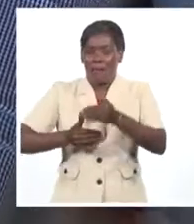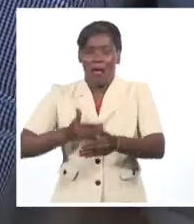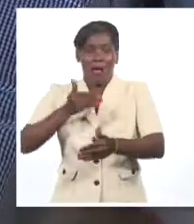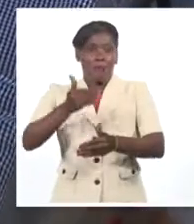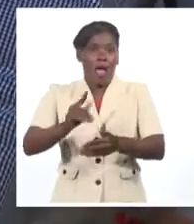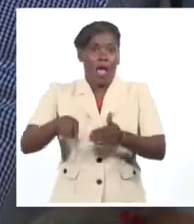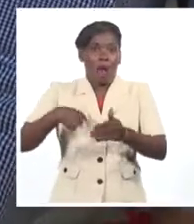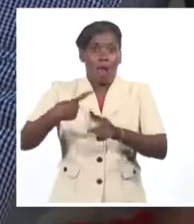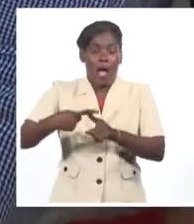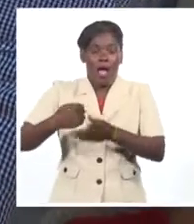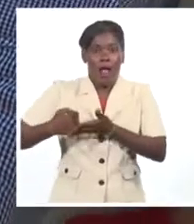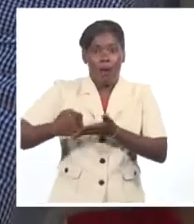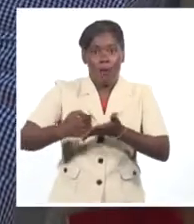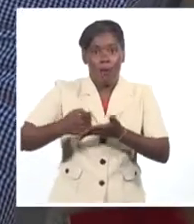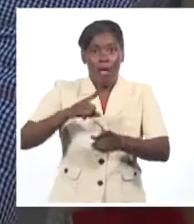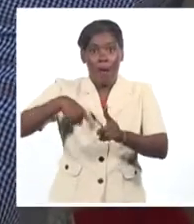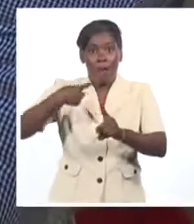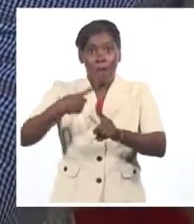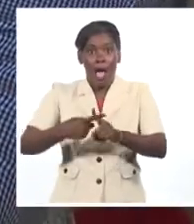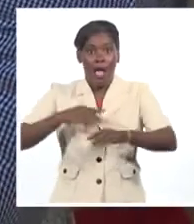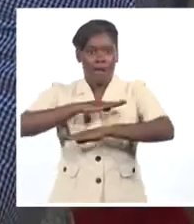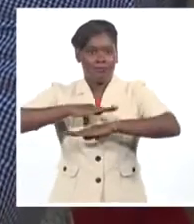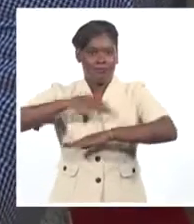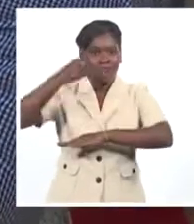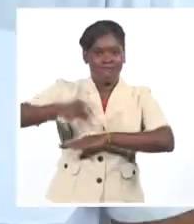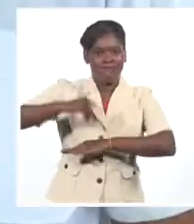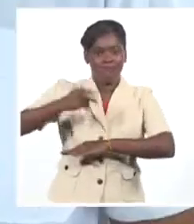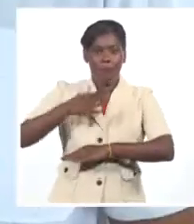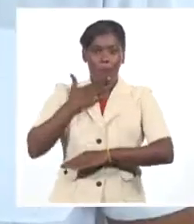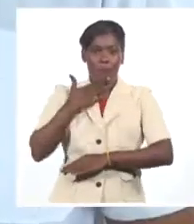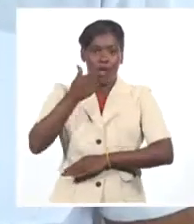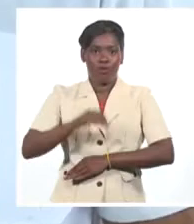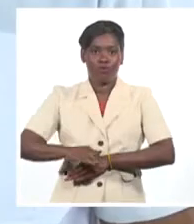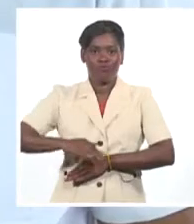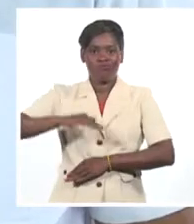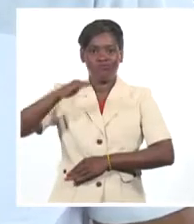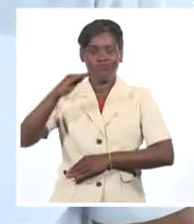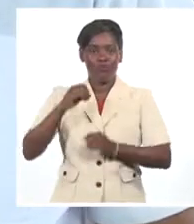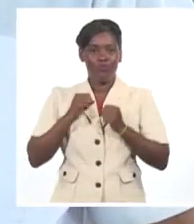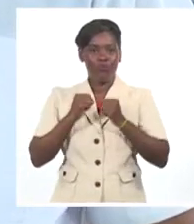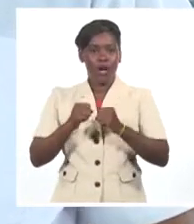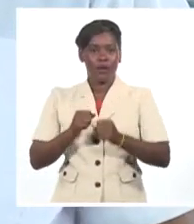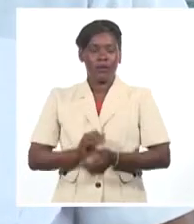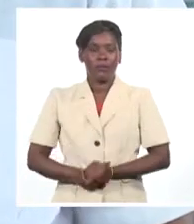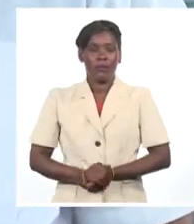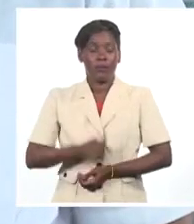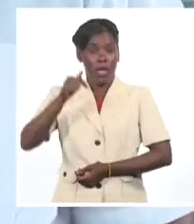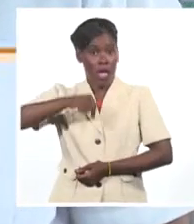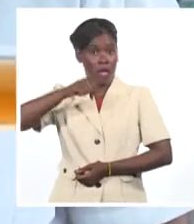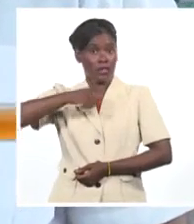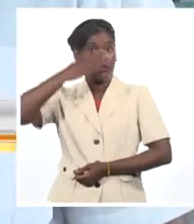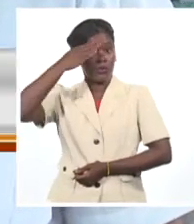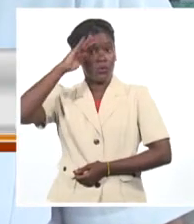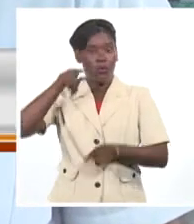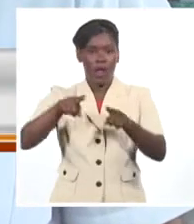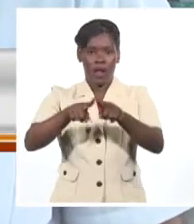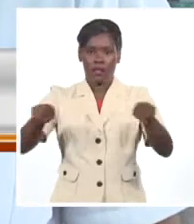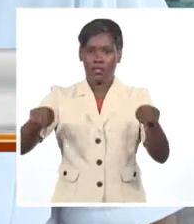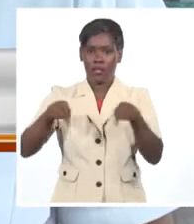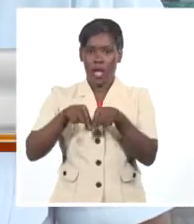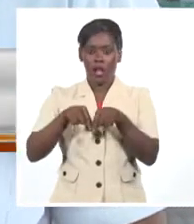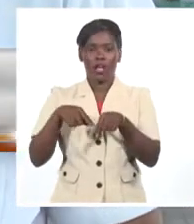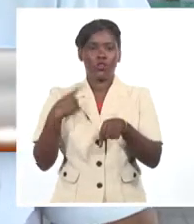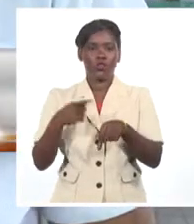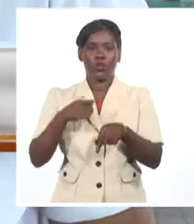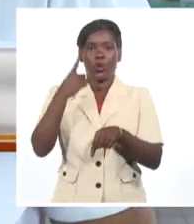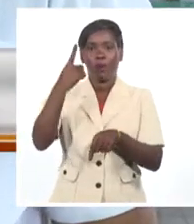el rehabilitador para mejorar su calidad de vida. Él recibió el tratamiento rehabilitador aquí en la sala con